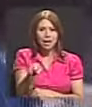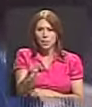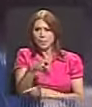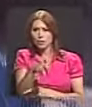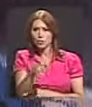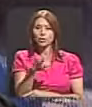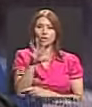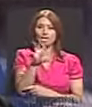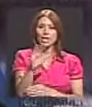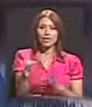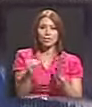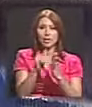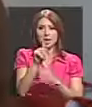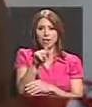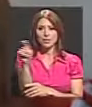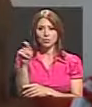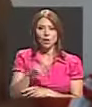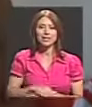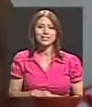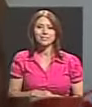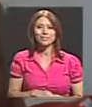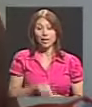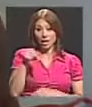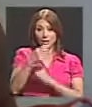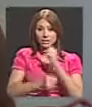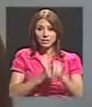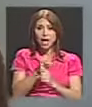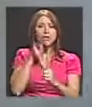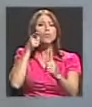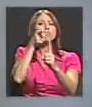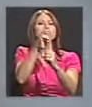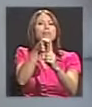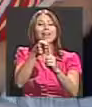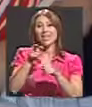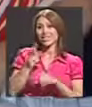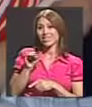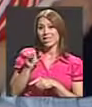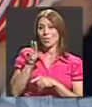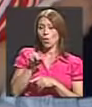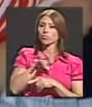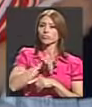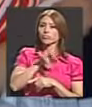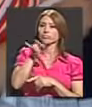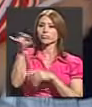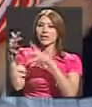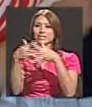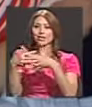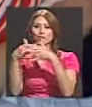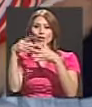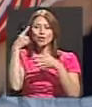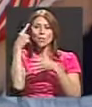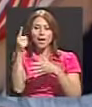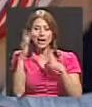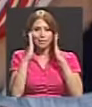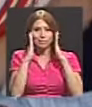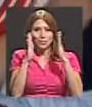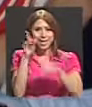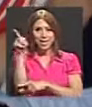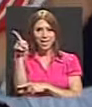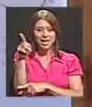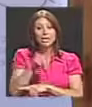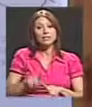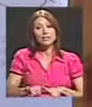anda en 500 mil mensuales la meta este año es llevar a timón martínez a eeuu para realizar un tratamiento